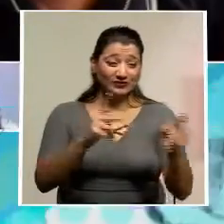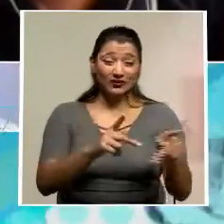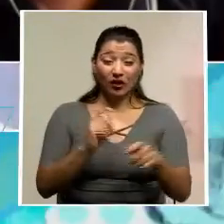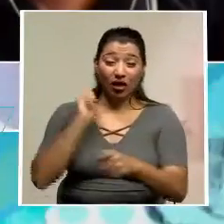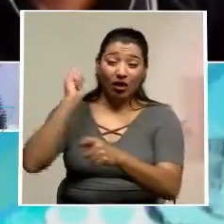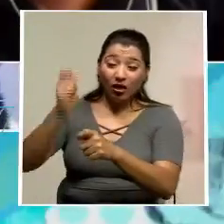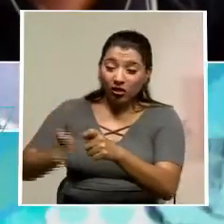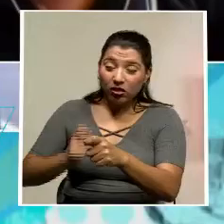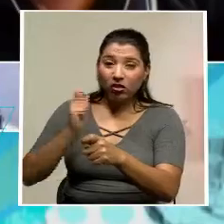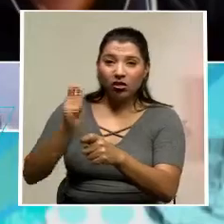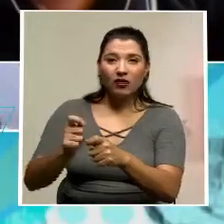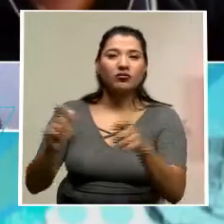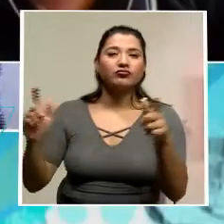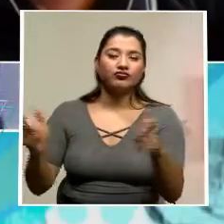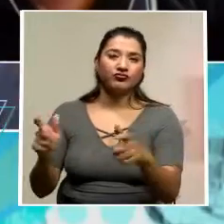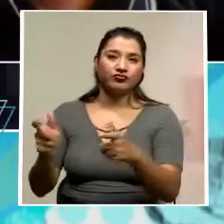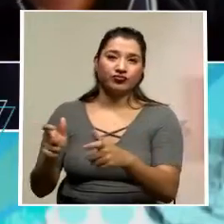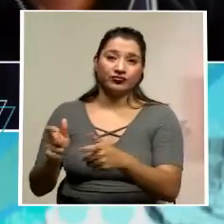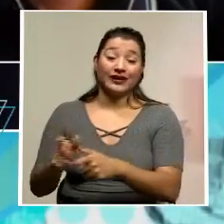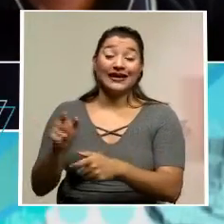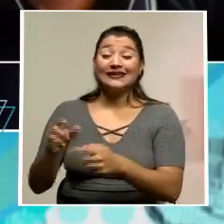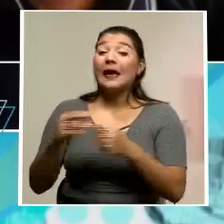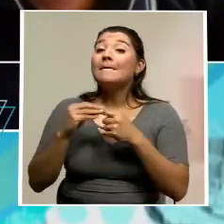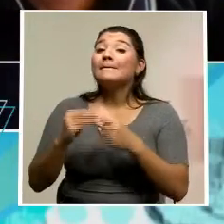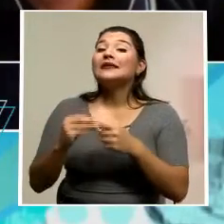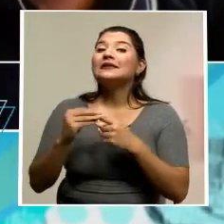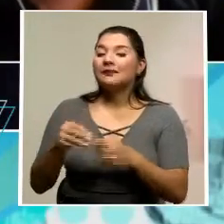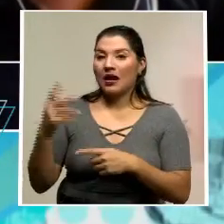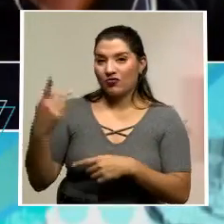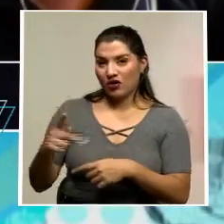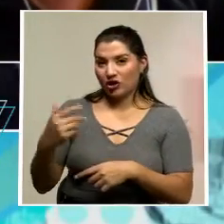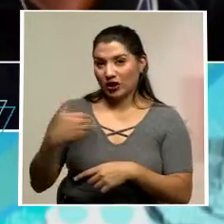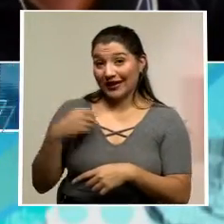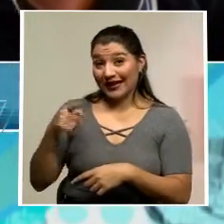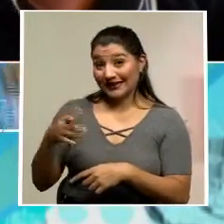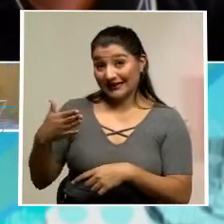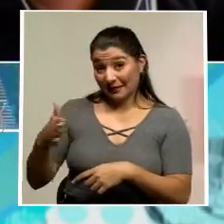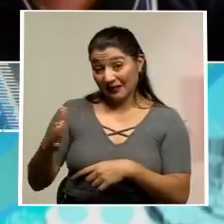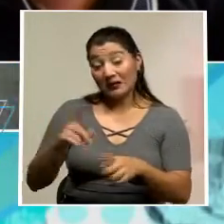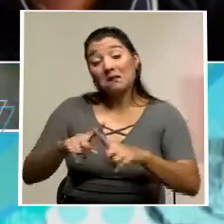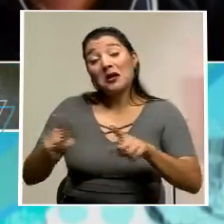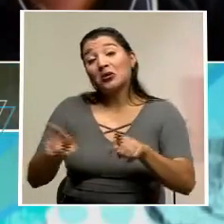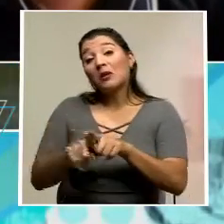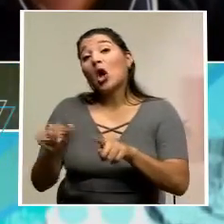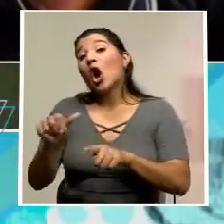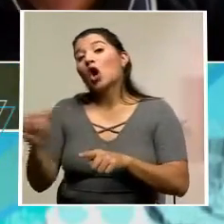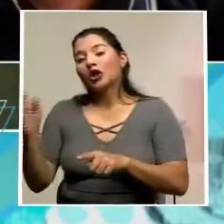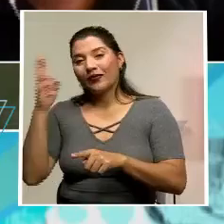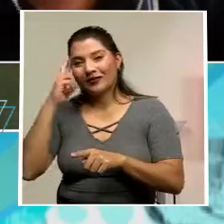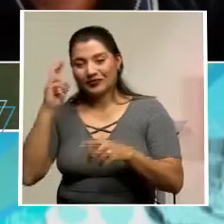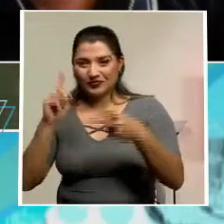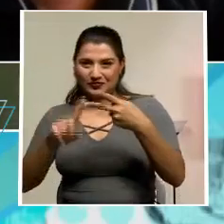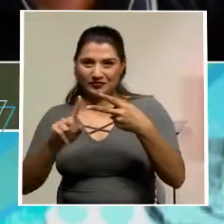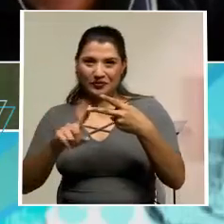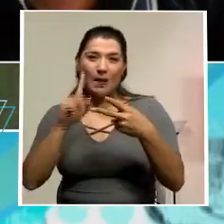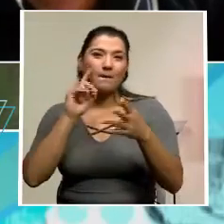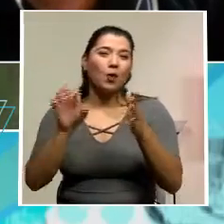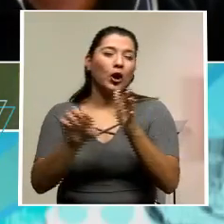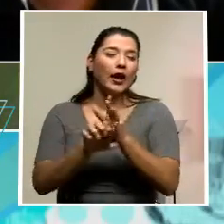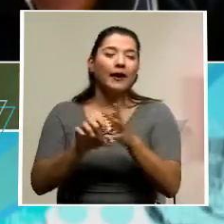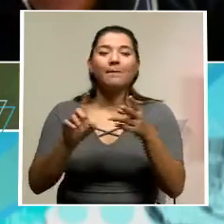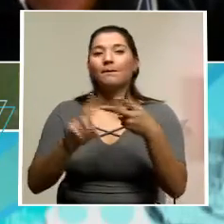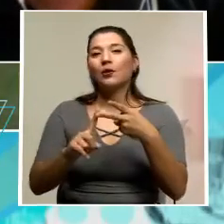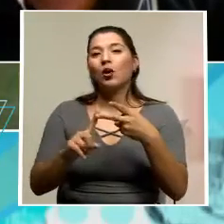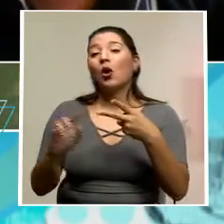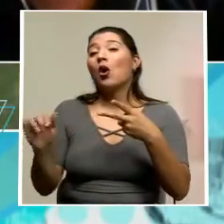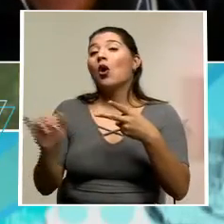principal factor que pone en riesgo a esta especie, pero también hay otros, por ejemplo, la pérdida, la fragmentación y